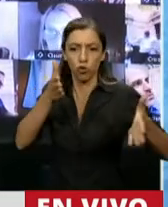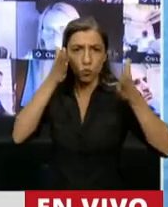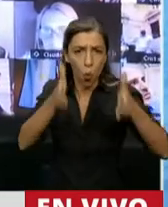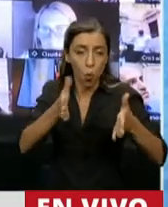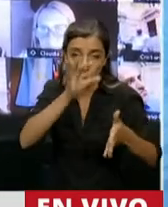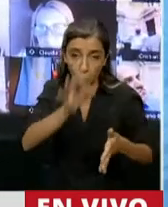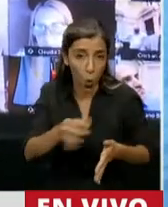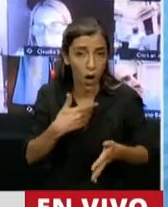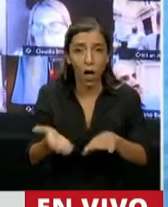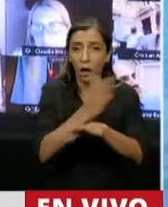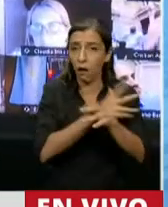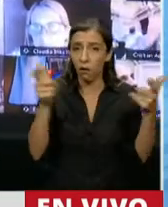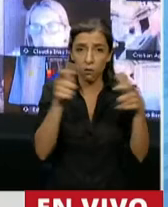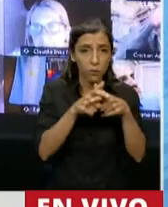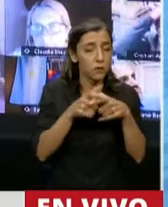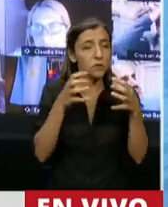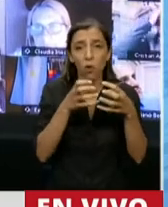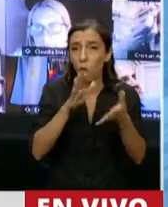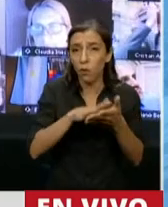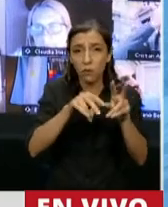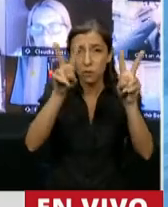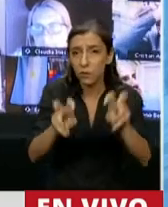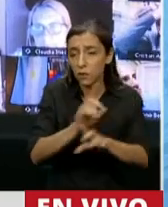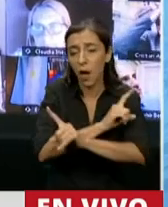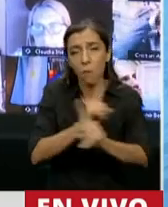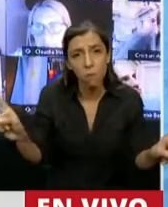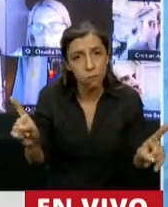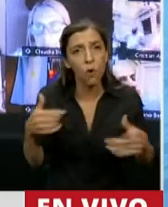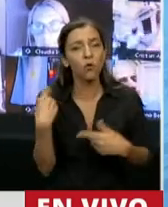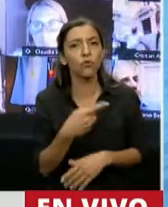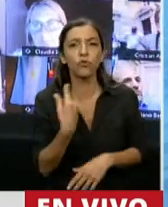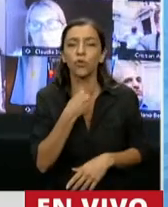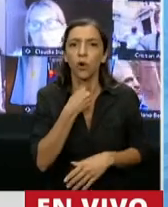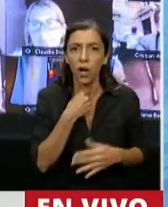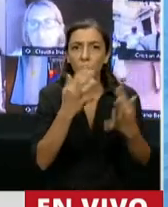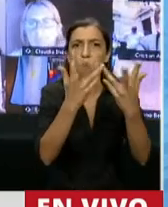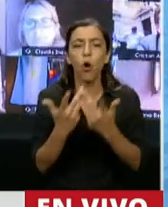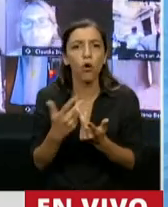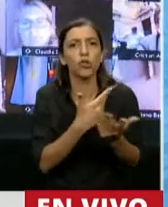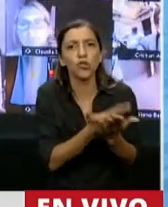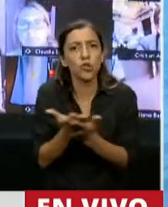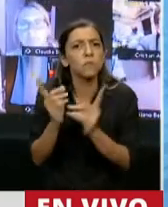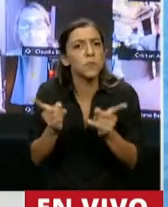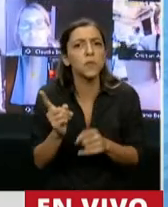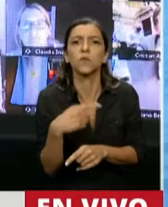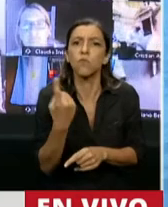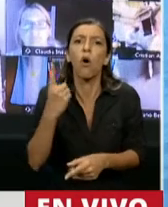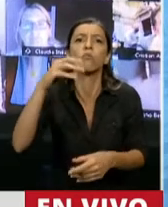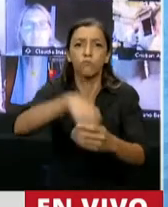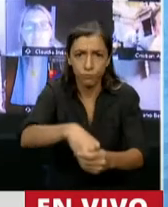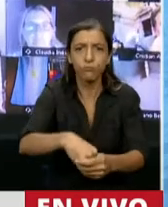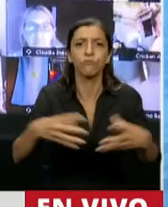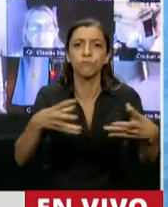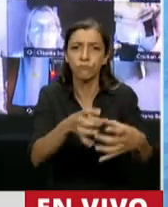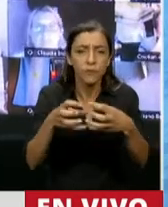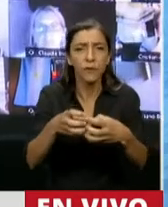comisión, no logramos que estos proyectos fuesen puestos en consideración a pesar